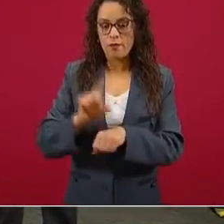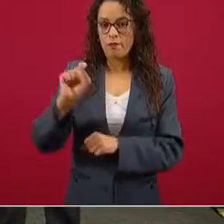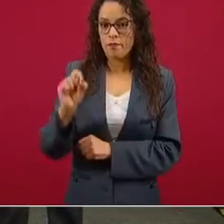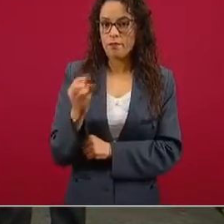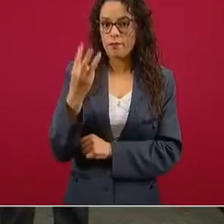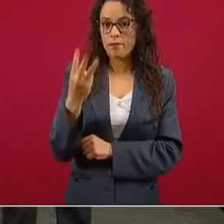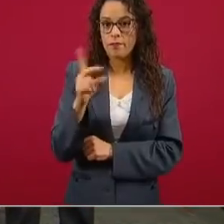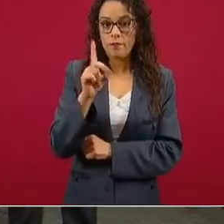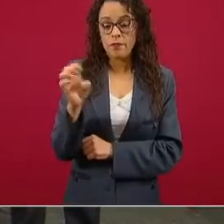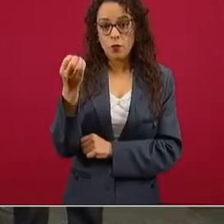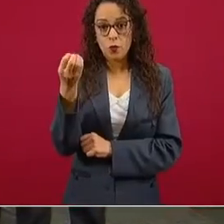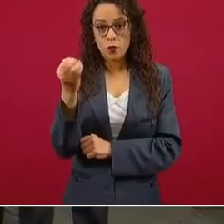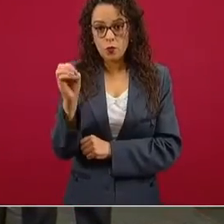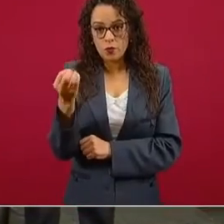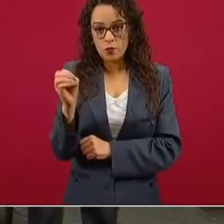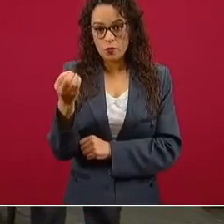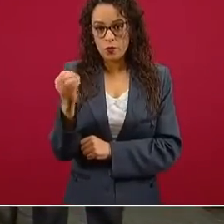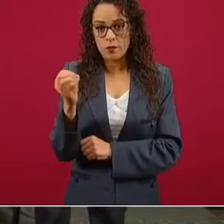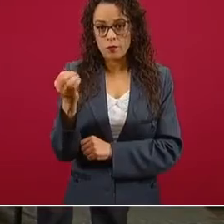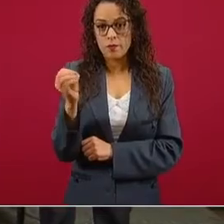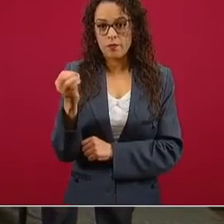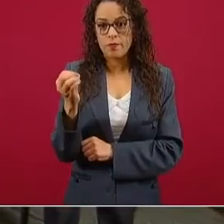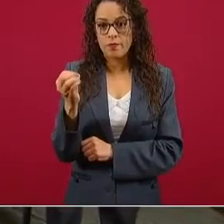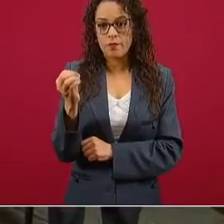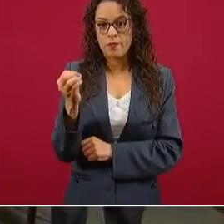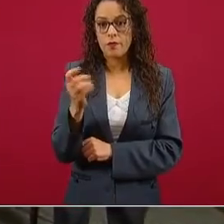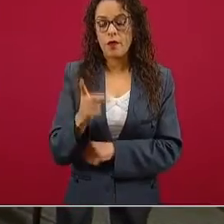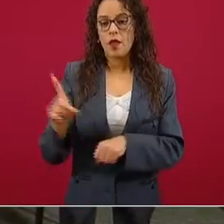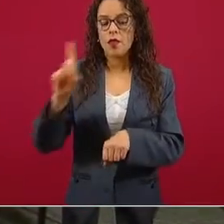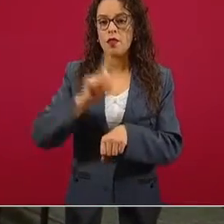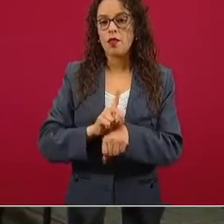23 de octubre, como el día